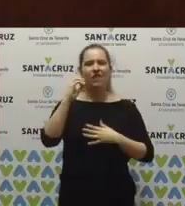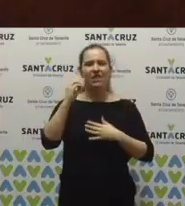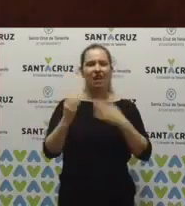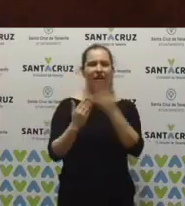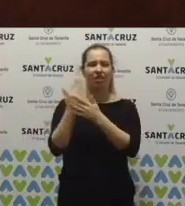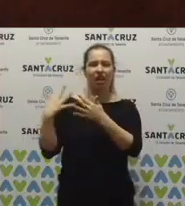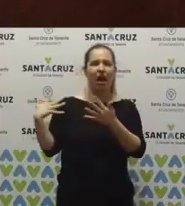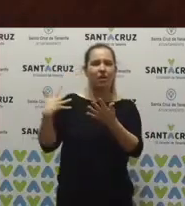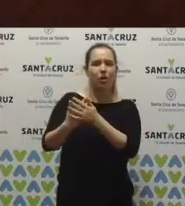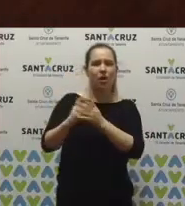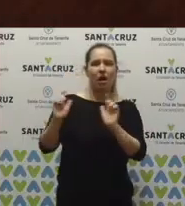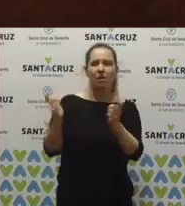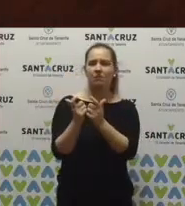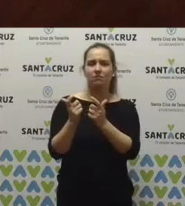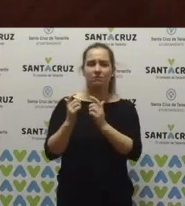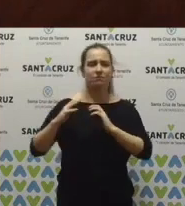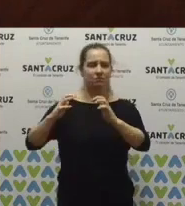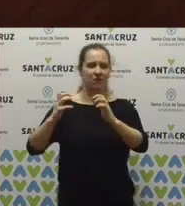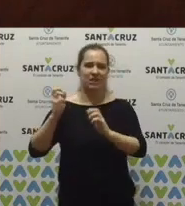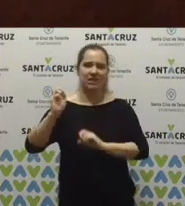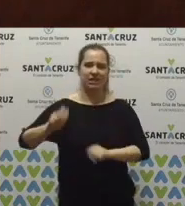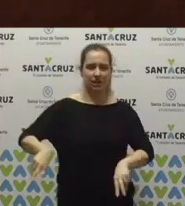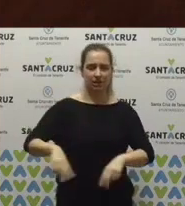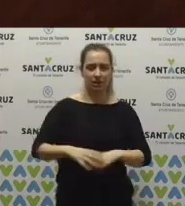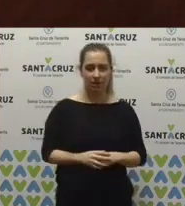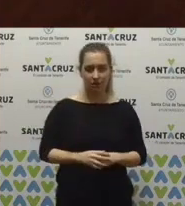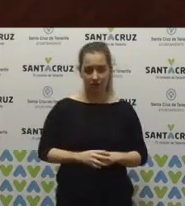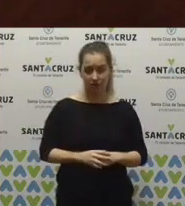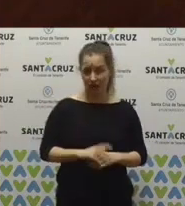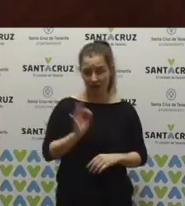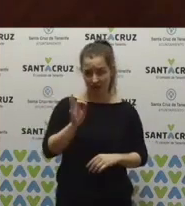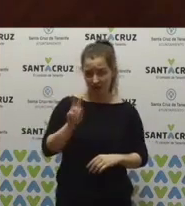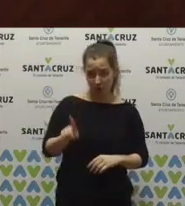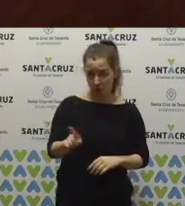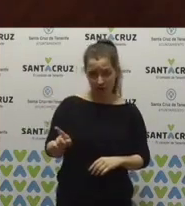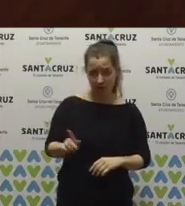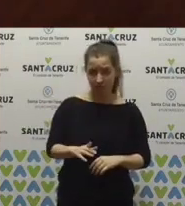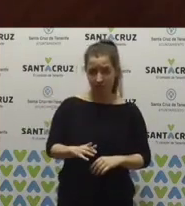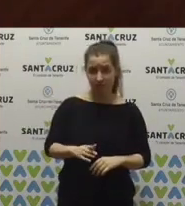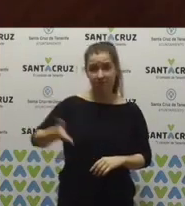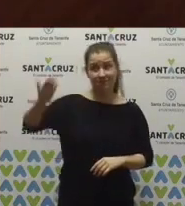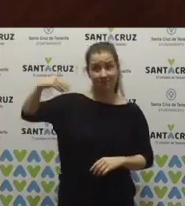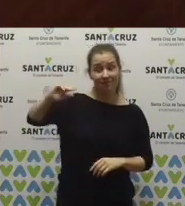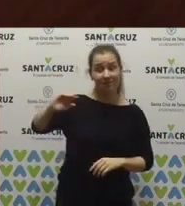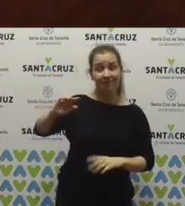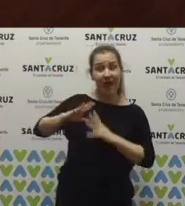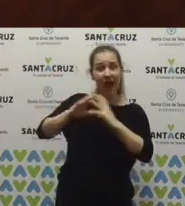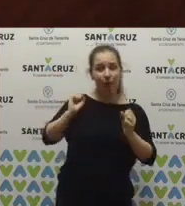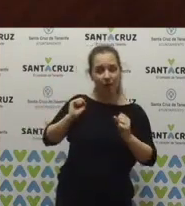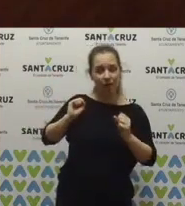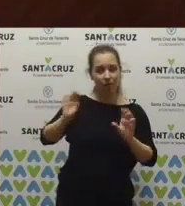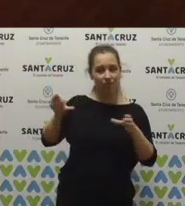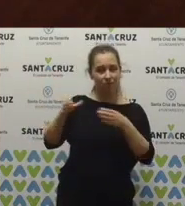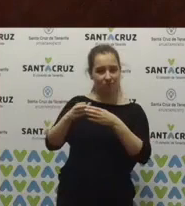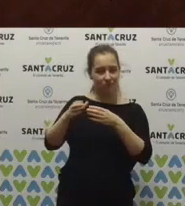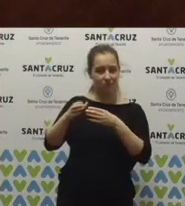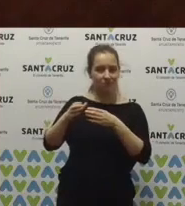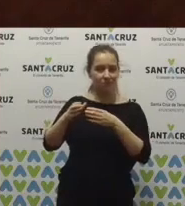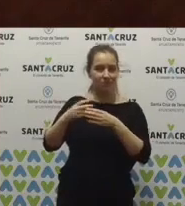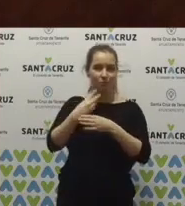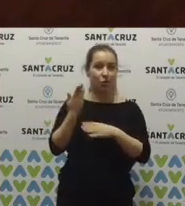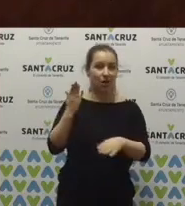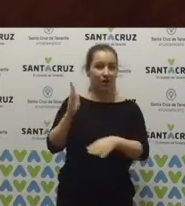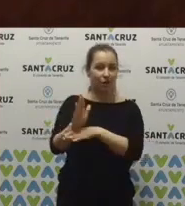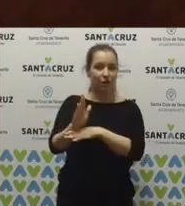no es verdad no es verdad había un acuerdo de junta de portavoces por el cual suspendíamos